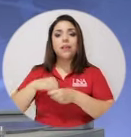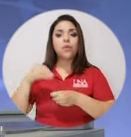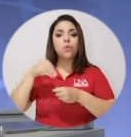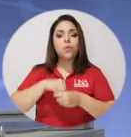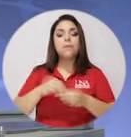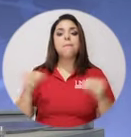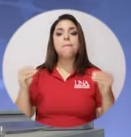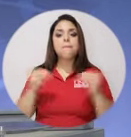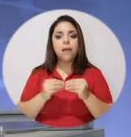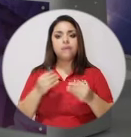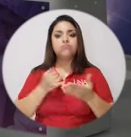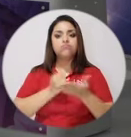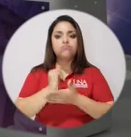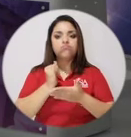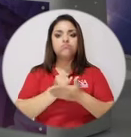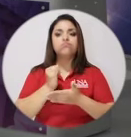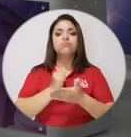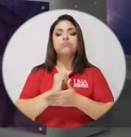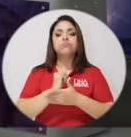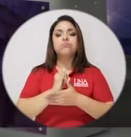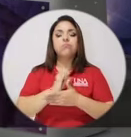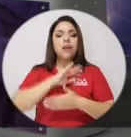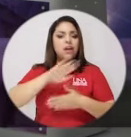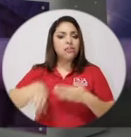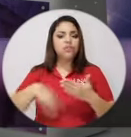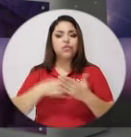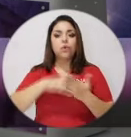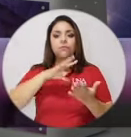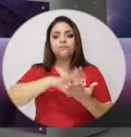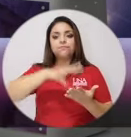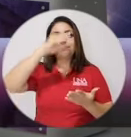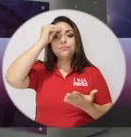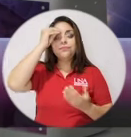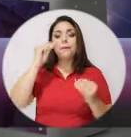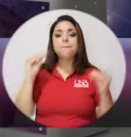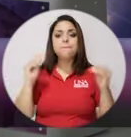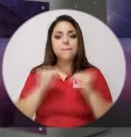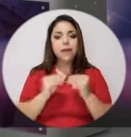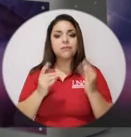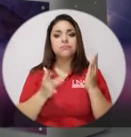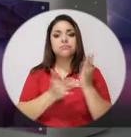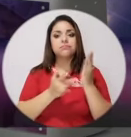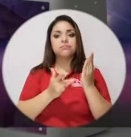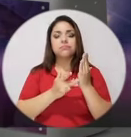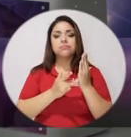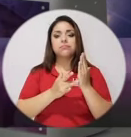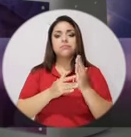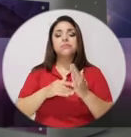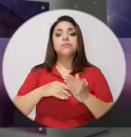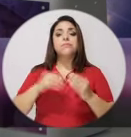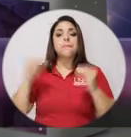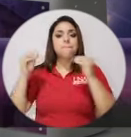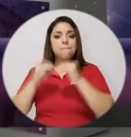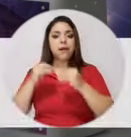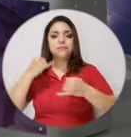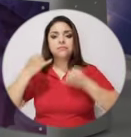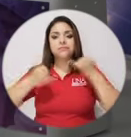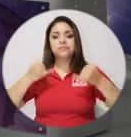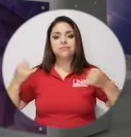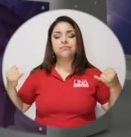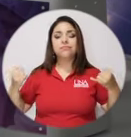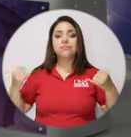incluir mucho más procesos de investigación articulados a toda la formación, más tecnología, segundos